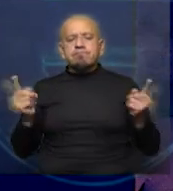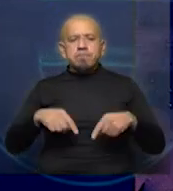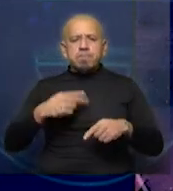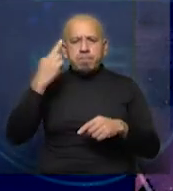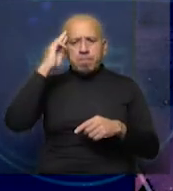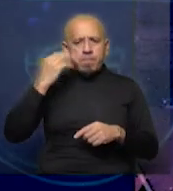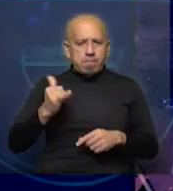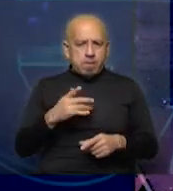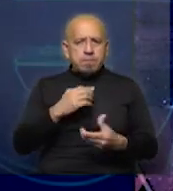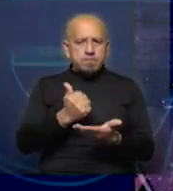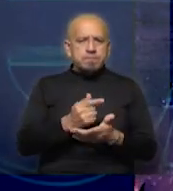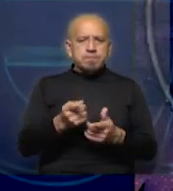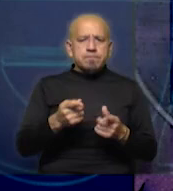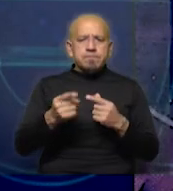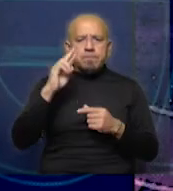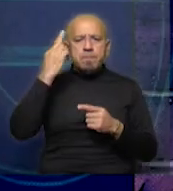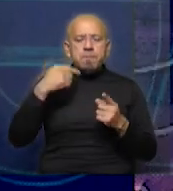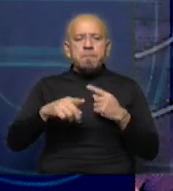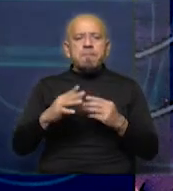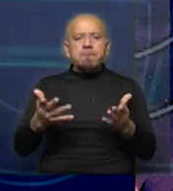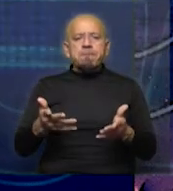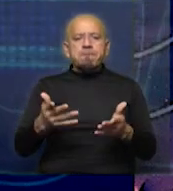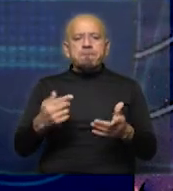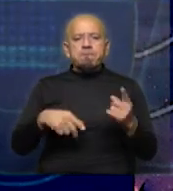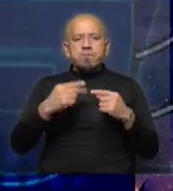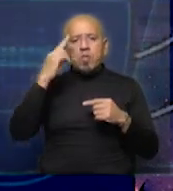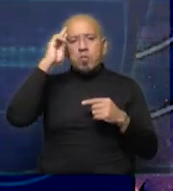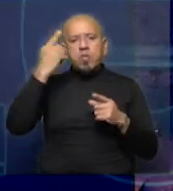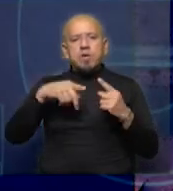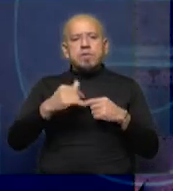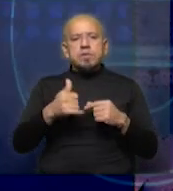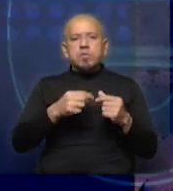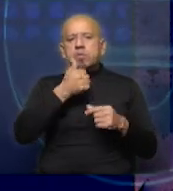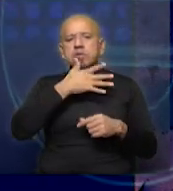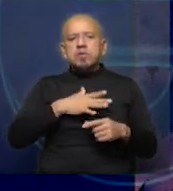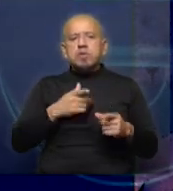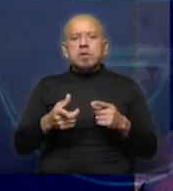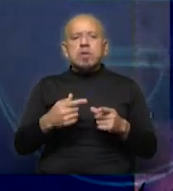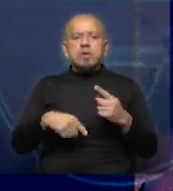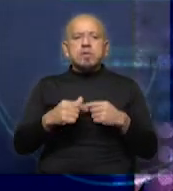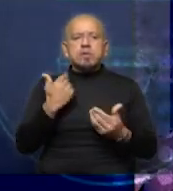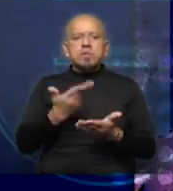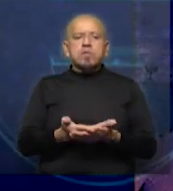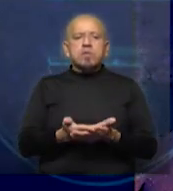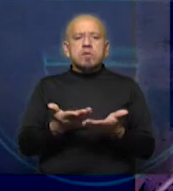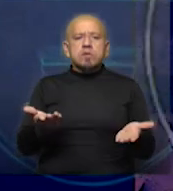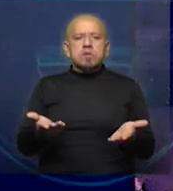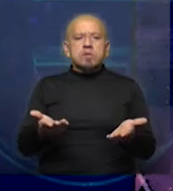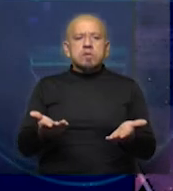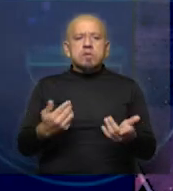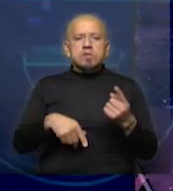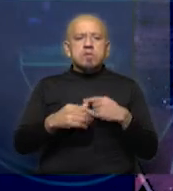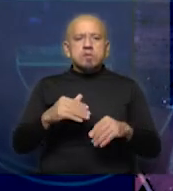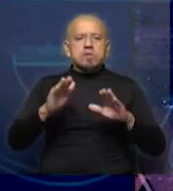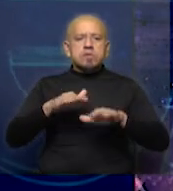ya han tenido posibilidad de intercambiar con nuestro público y es un público del uruguayo que que tiene como historia de de propuestas infantiles que no subestiman a los